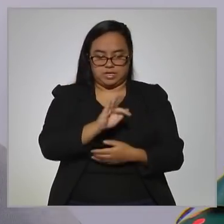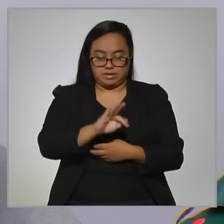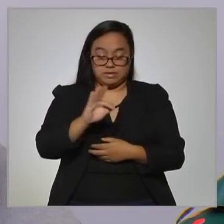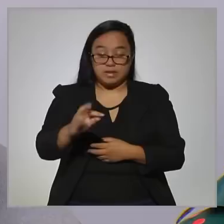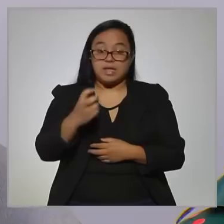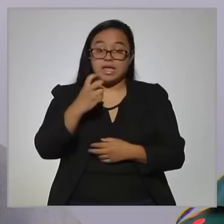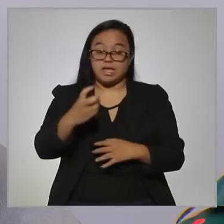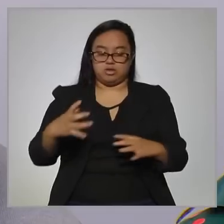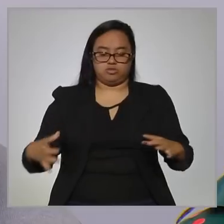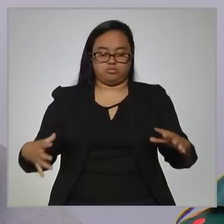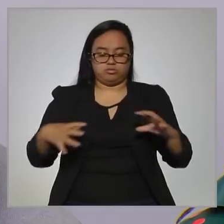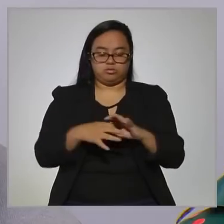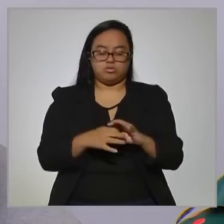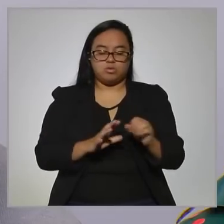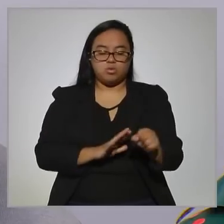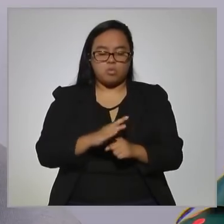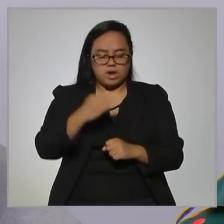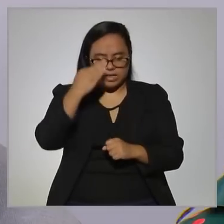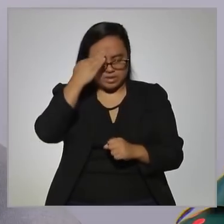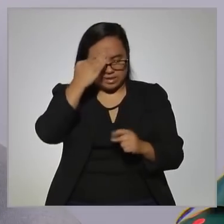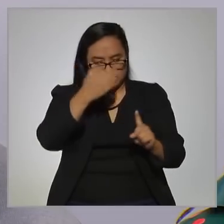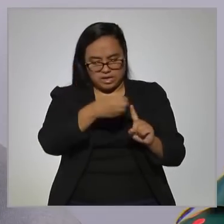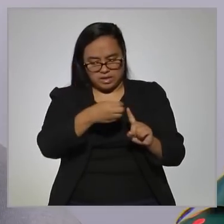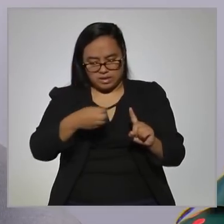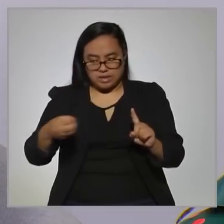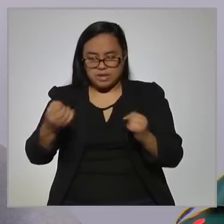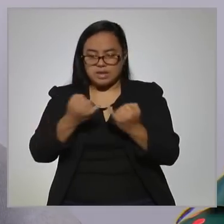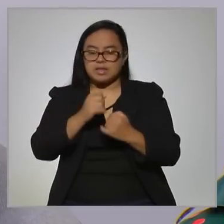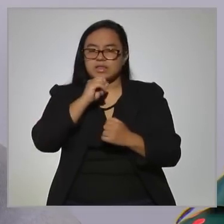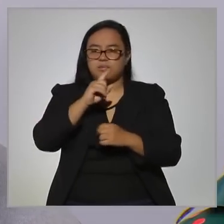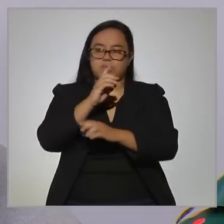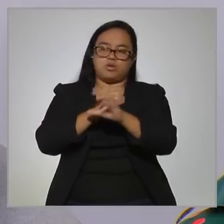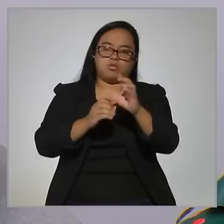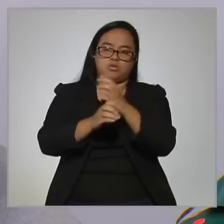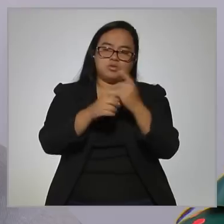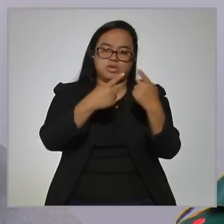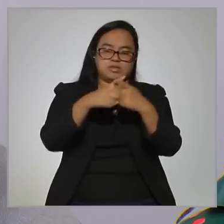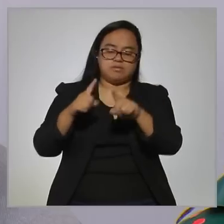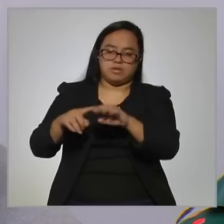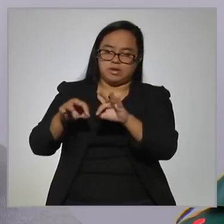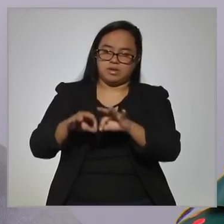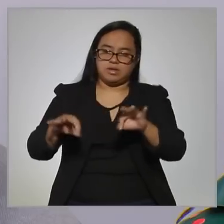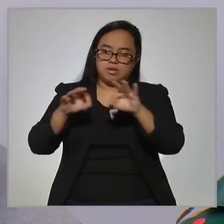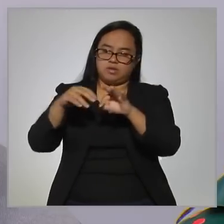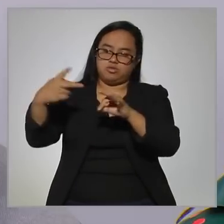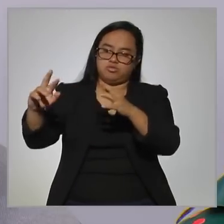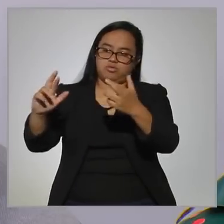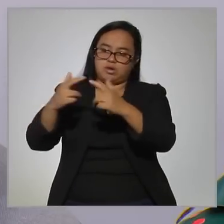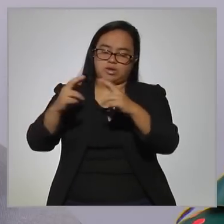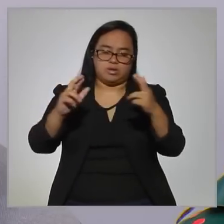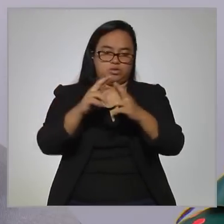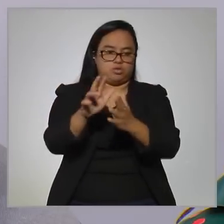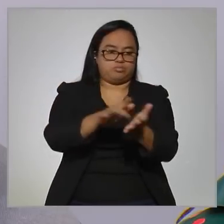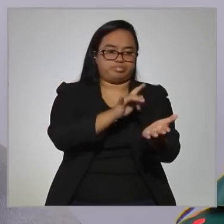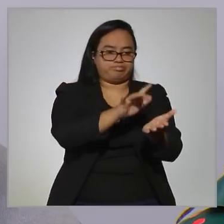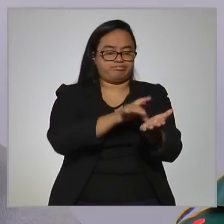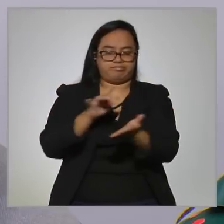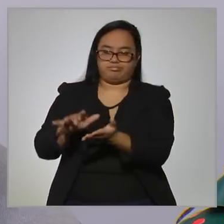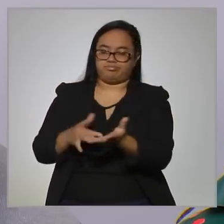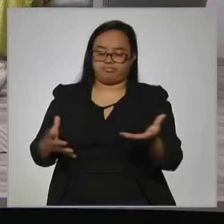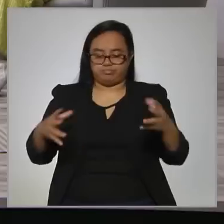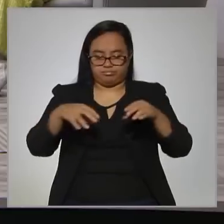a ligar este cómputo del tiempo con los elementos más importantes de cada una de las religiones, de cada una de las culturas. Así es